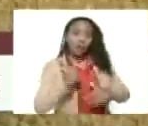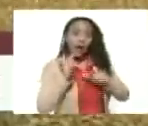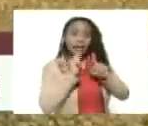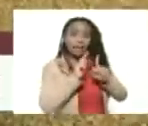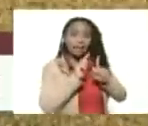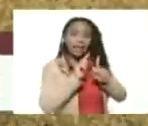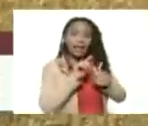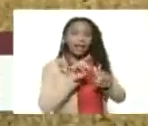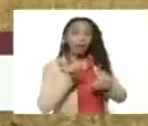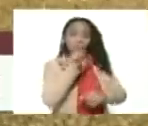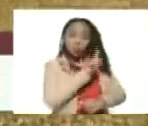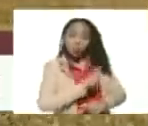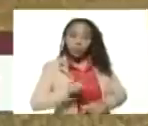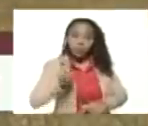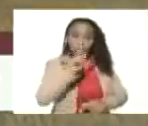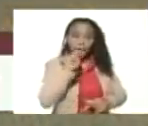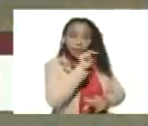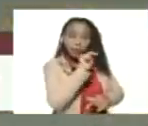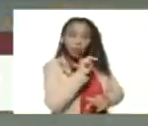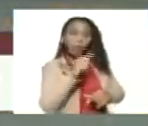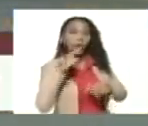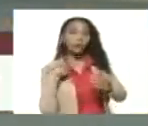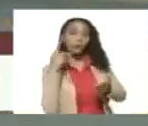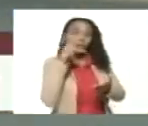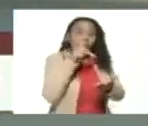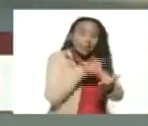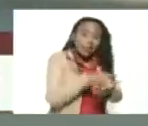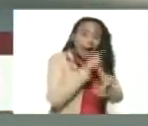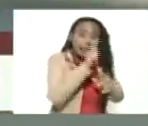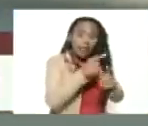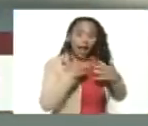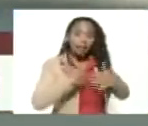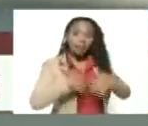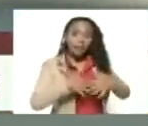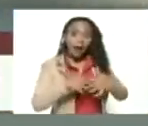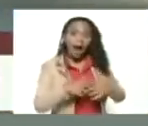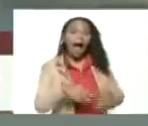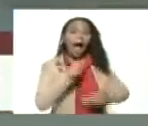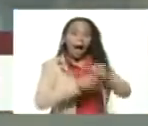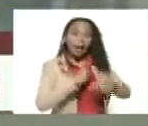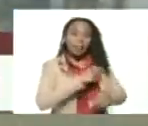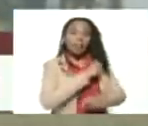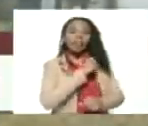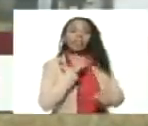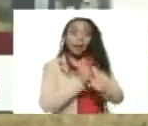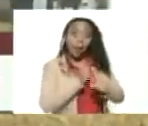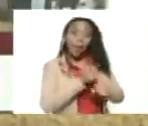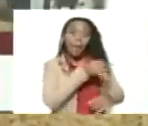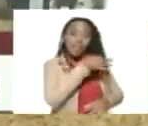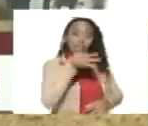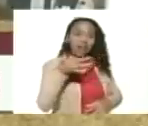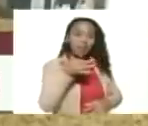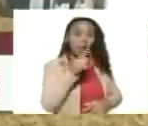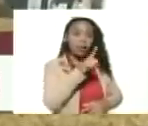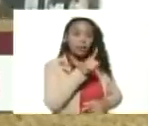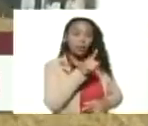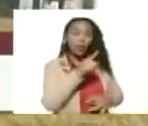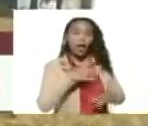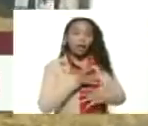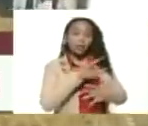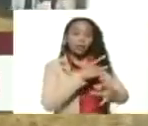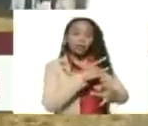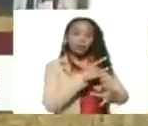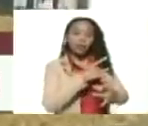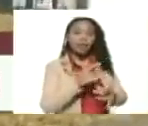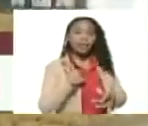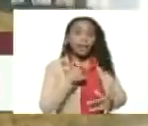ciclo, se garantiza que lo que llega a la planta cumpla con la calidad. La calidad debe ser, la calidad es la identidad genética del